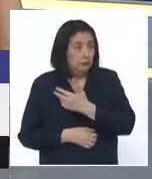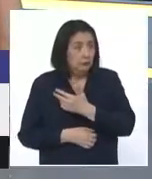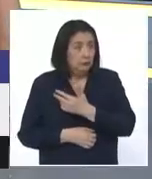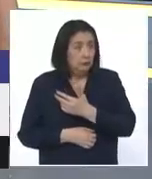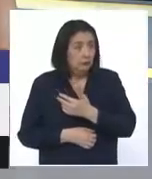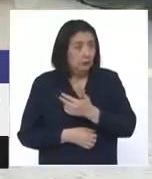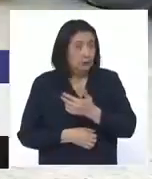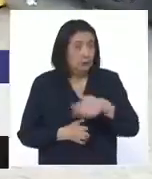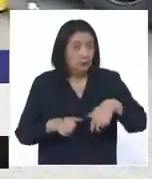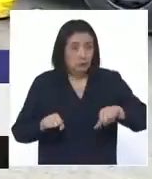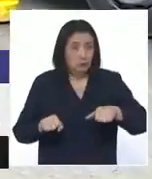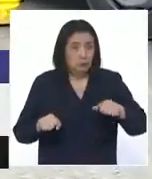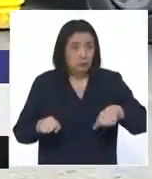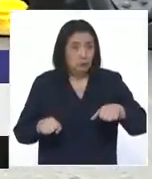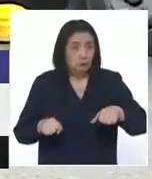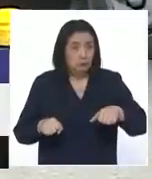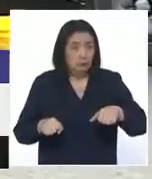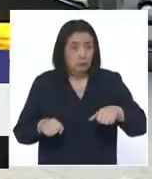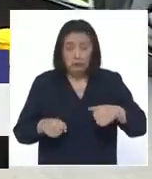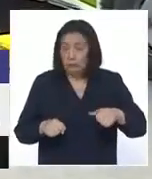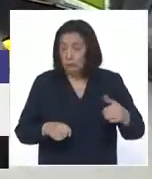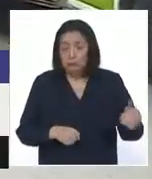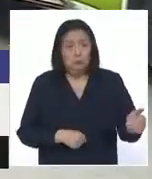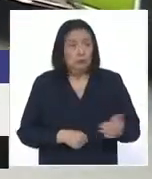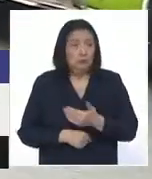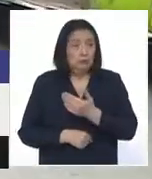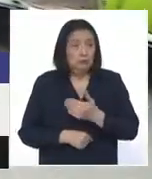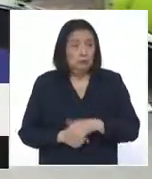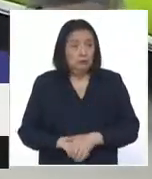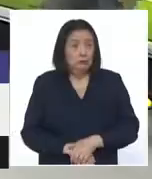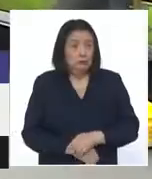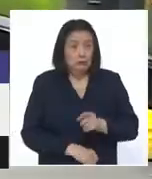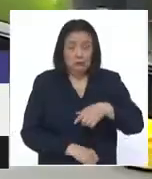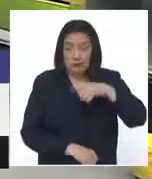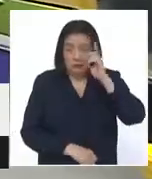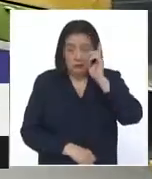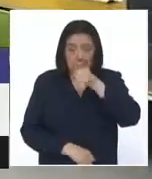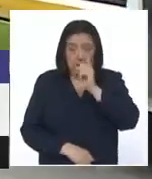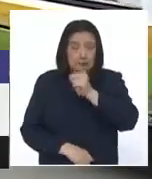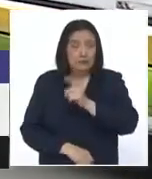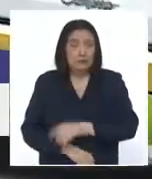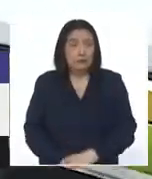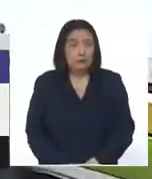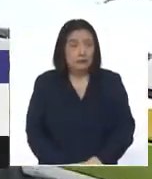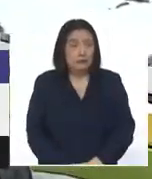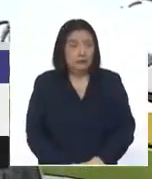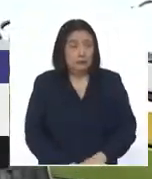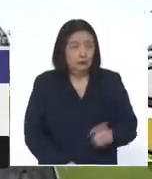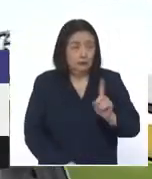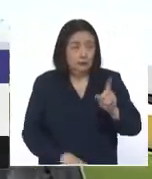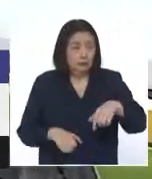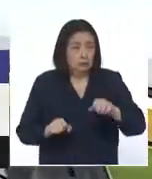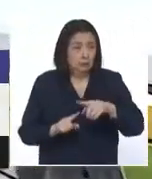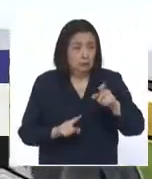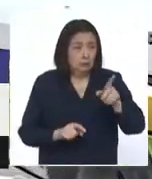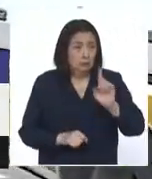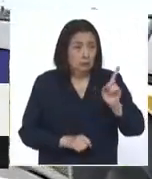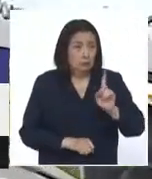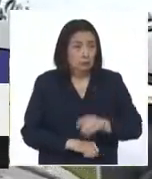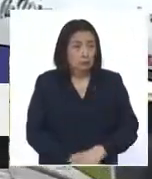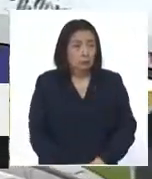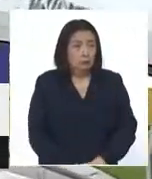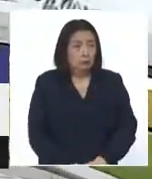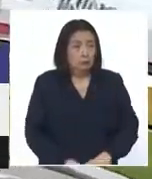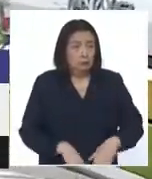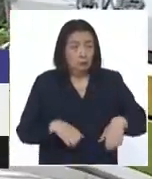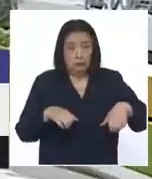una moto pasó, ¿no? Pasó una moto señalando con el dedo precisamente. Amenazando. No es la mototaxi, o sea, pasó una moto con